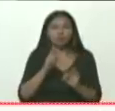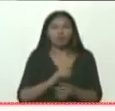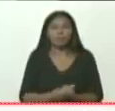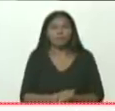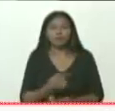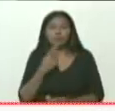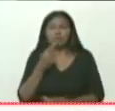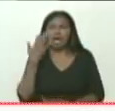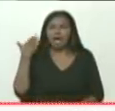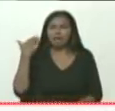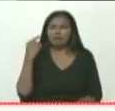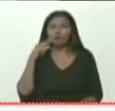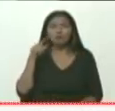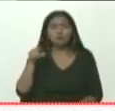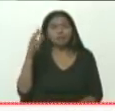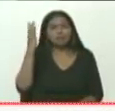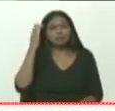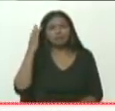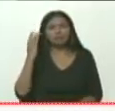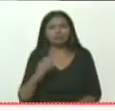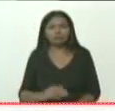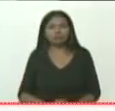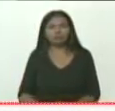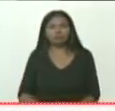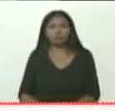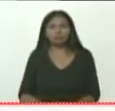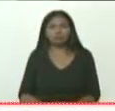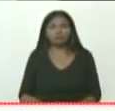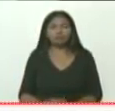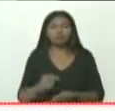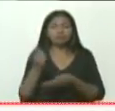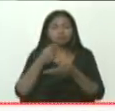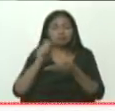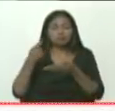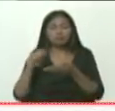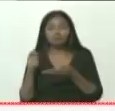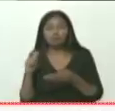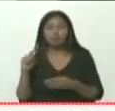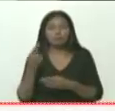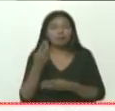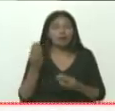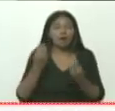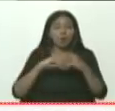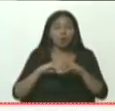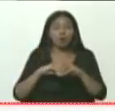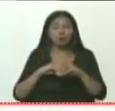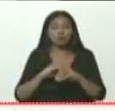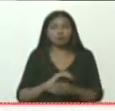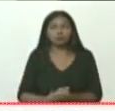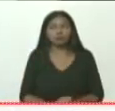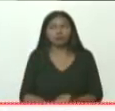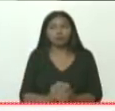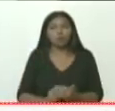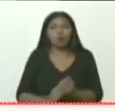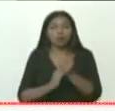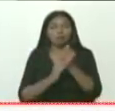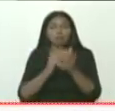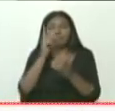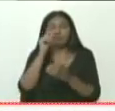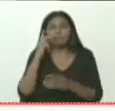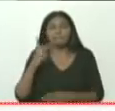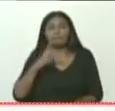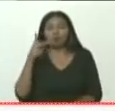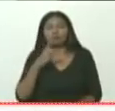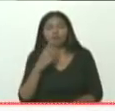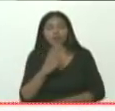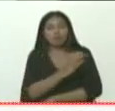El día de ayer, ustedes saben, se firmó un primer acuerdo con líderes políticos